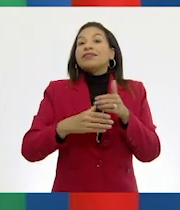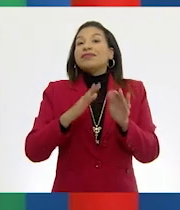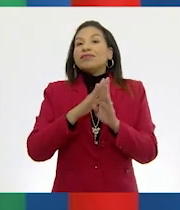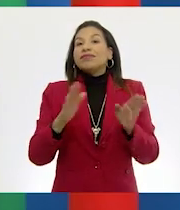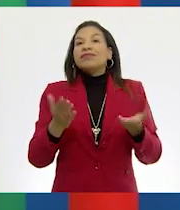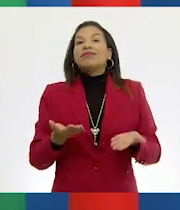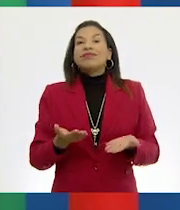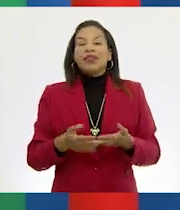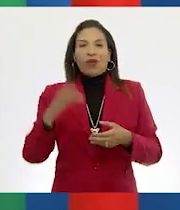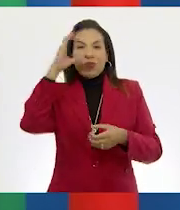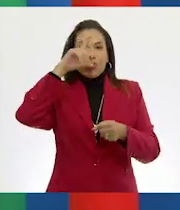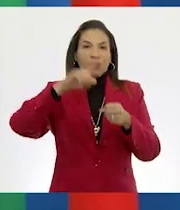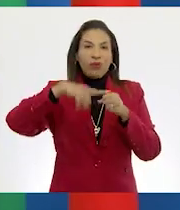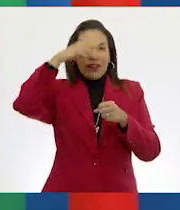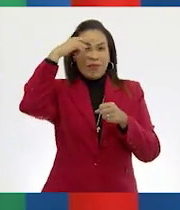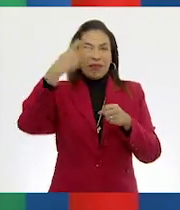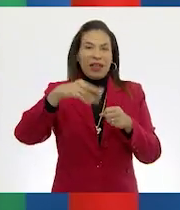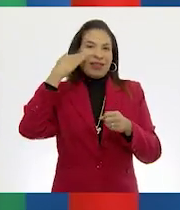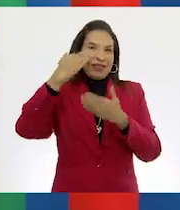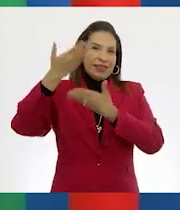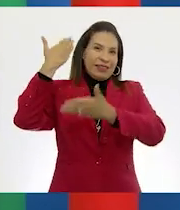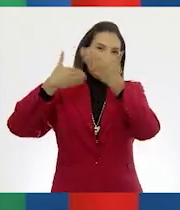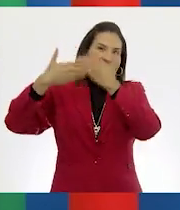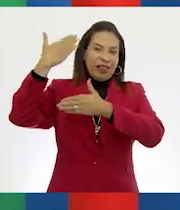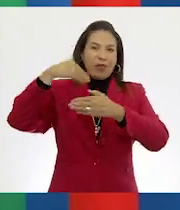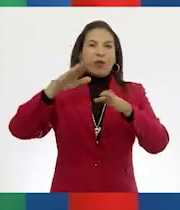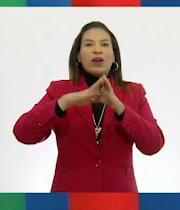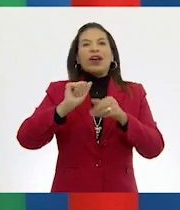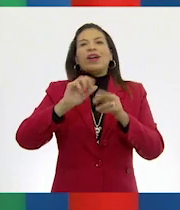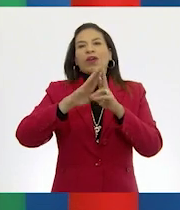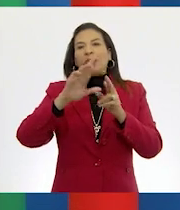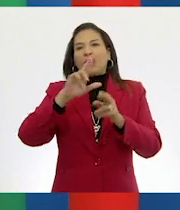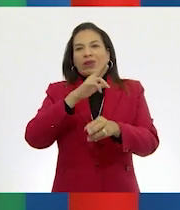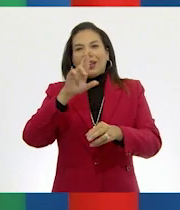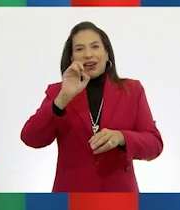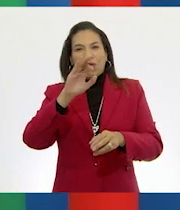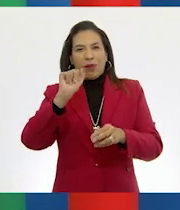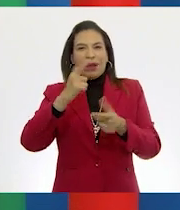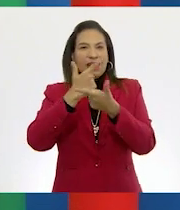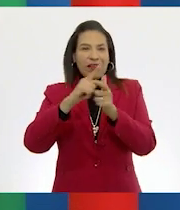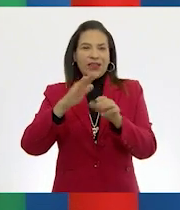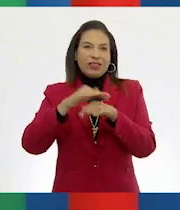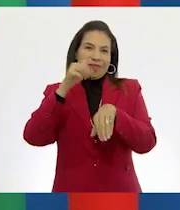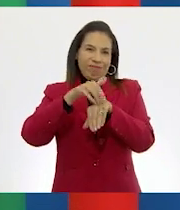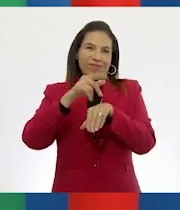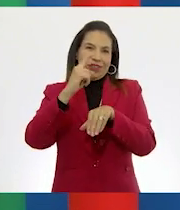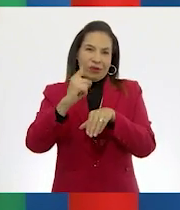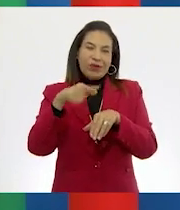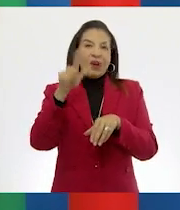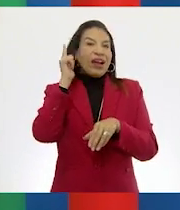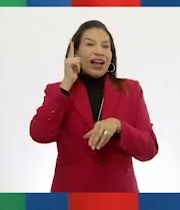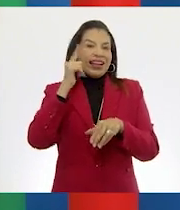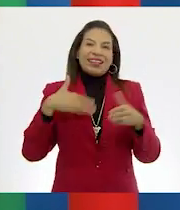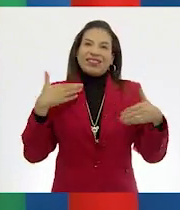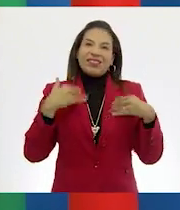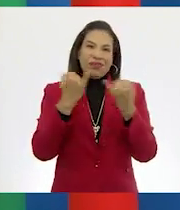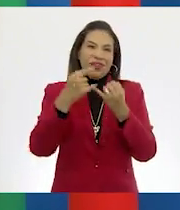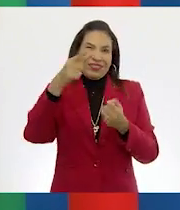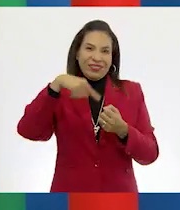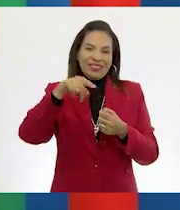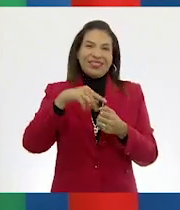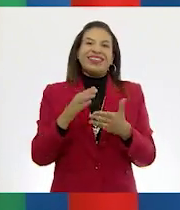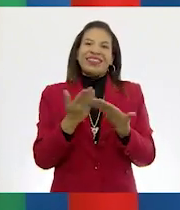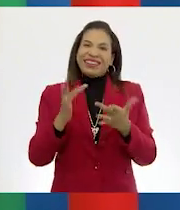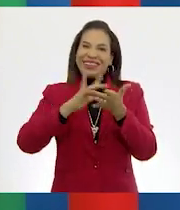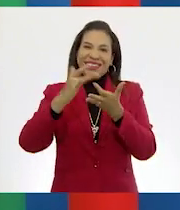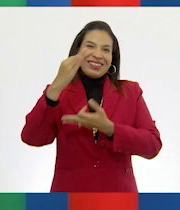terminado con La cultura en México en la época de la Reforma Liberal, parte 1. Espero que lo hayan disfrutado tanto como nosotros.